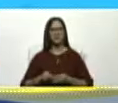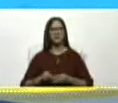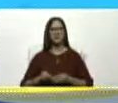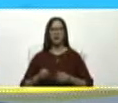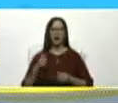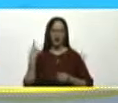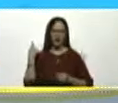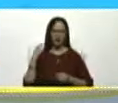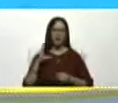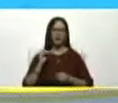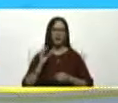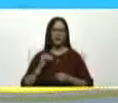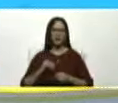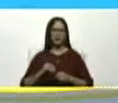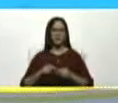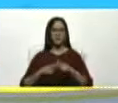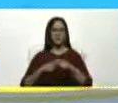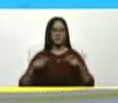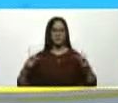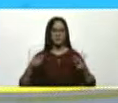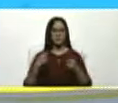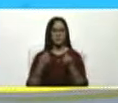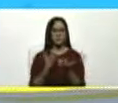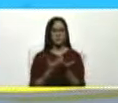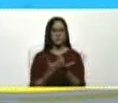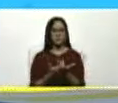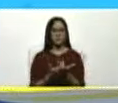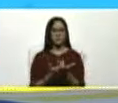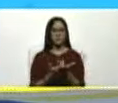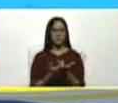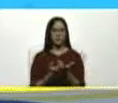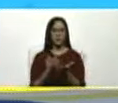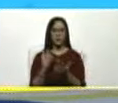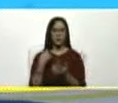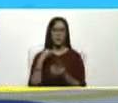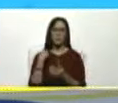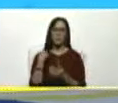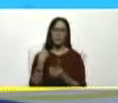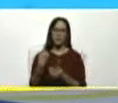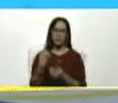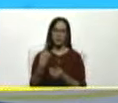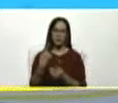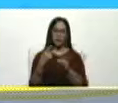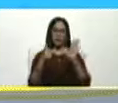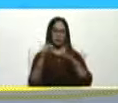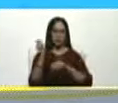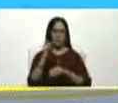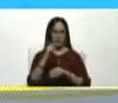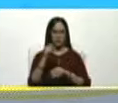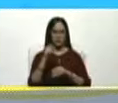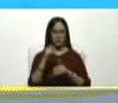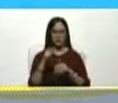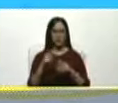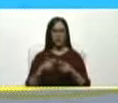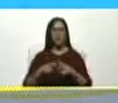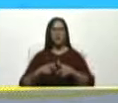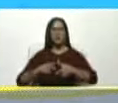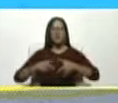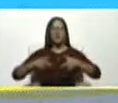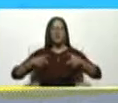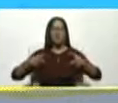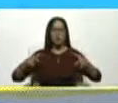Ayer hablé de crecimiento económico primer semestre, de inflación,